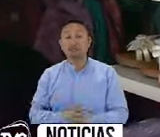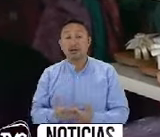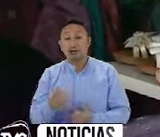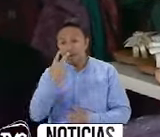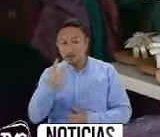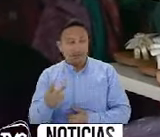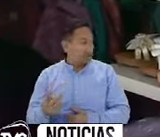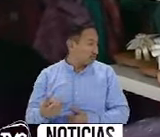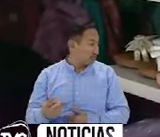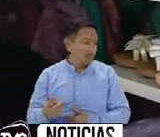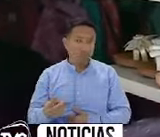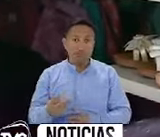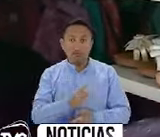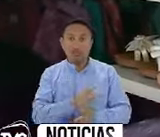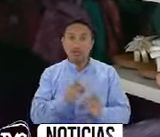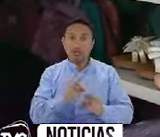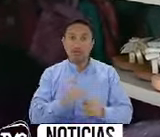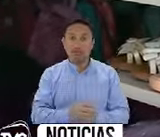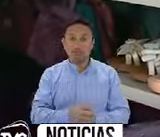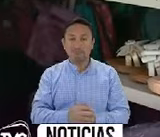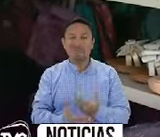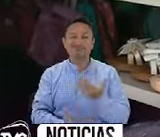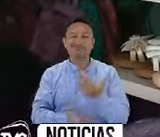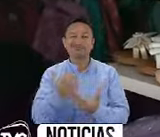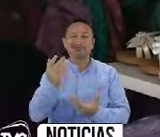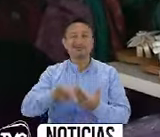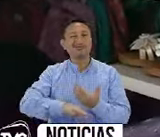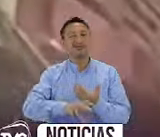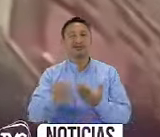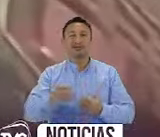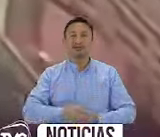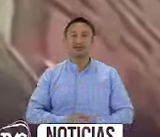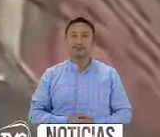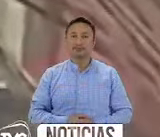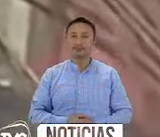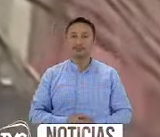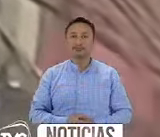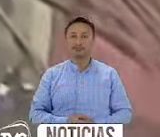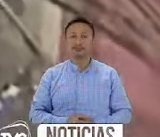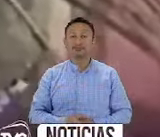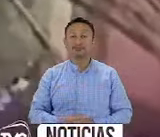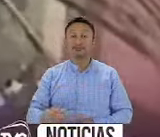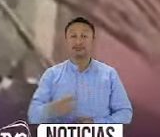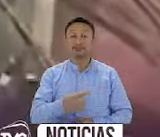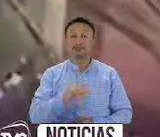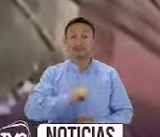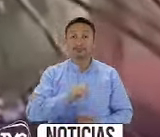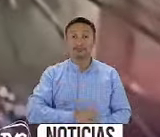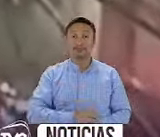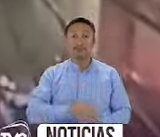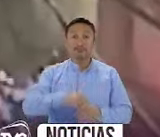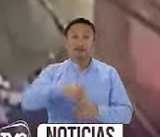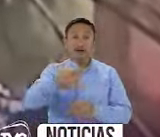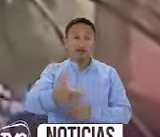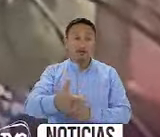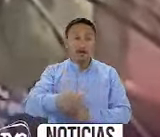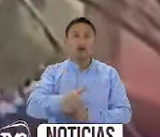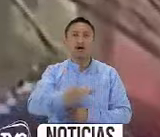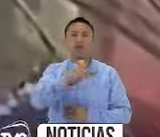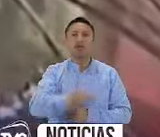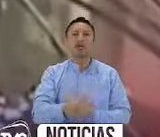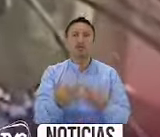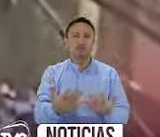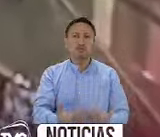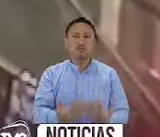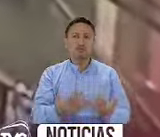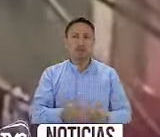cuidando, estaban descuidados y aprovecharon el momento. Lo más sorprendente es que afuera, otro cómplice ya lo espera,